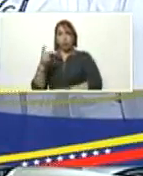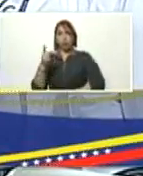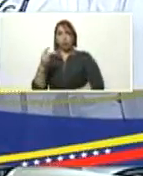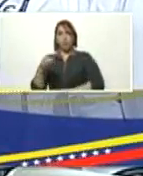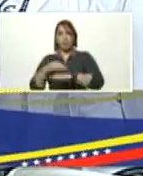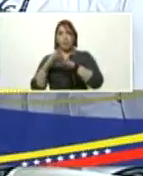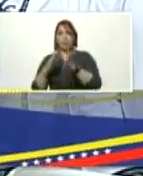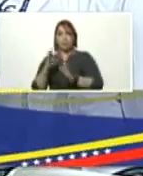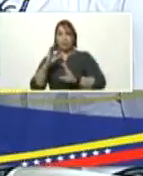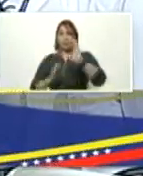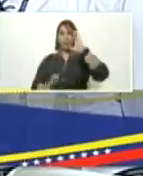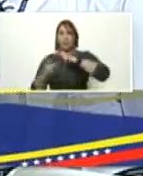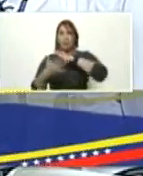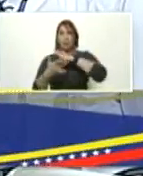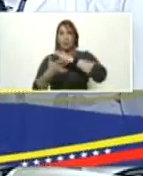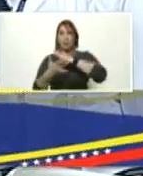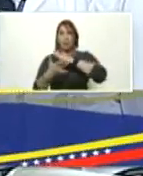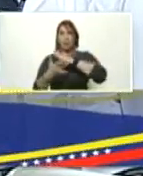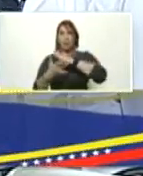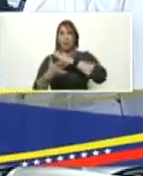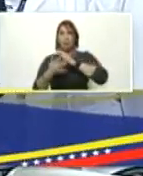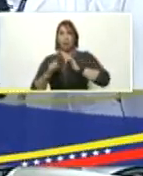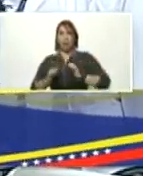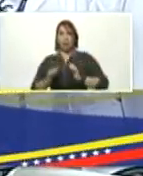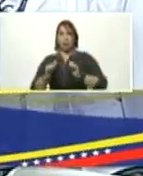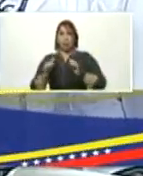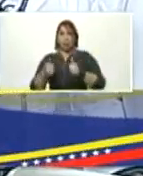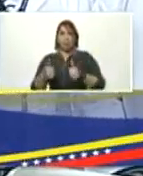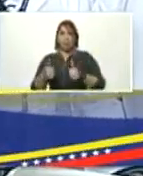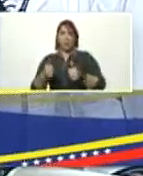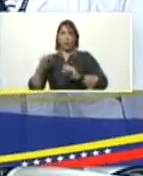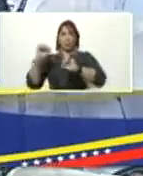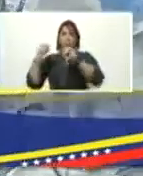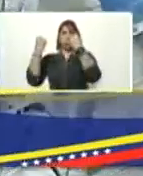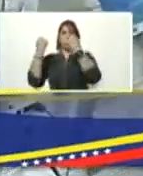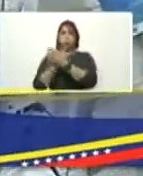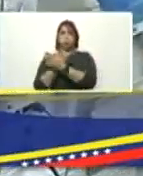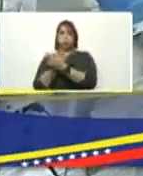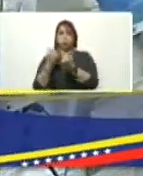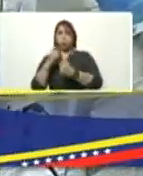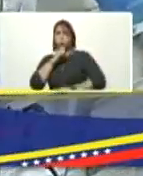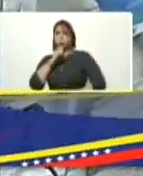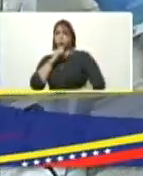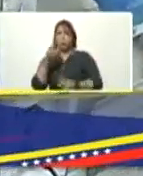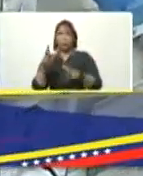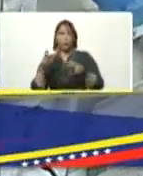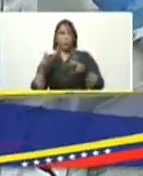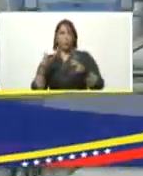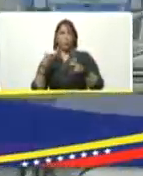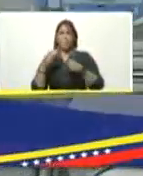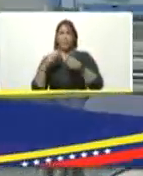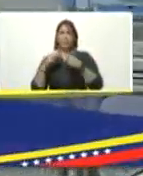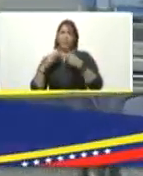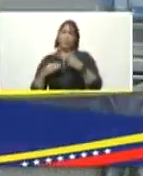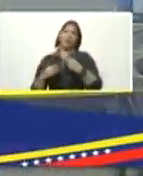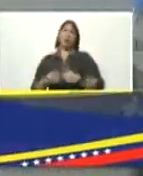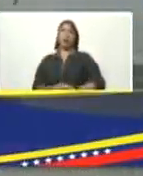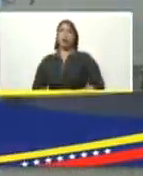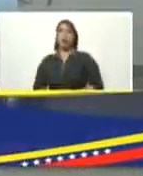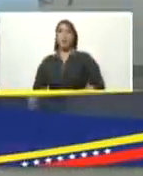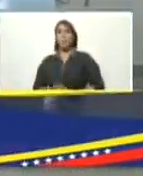y Tecnología, que a partir del bloqueo económico, presidente, ha dificultado el ingreso de insumos, tales como filtros,